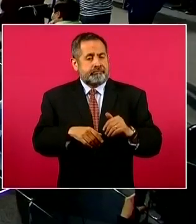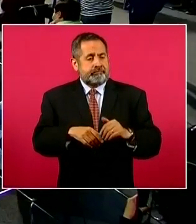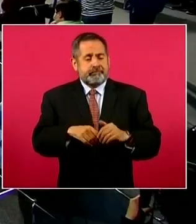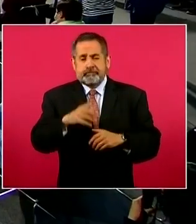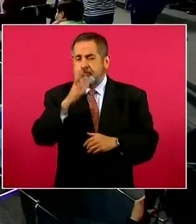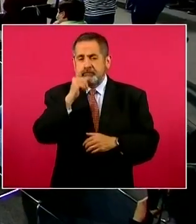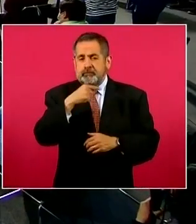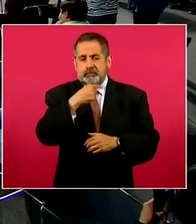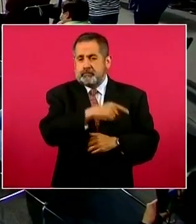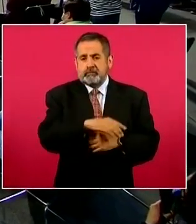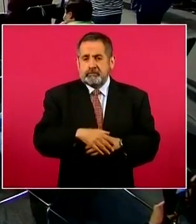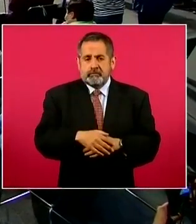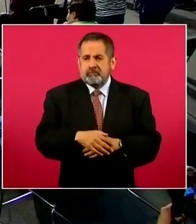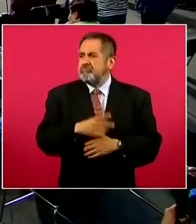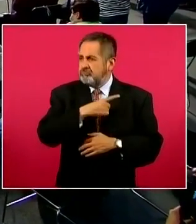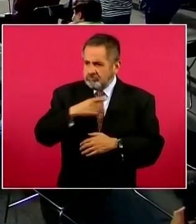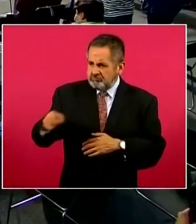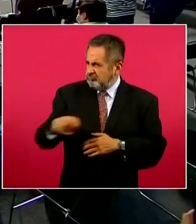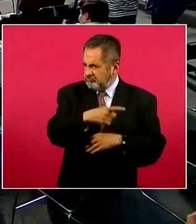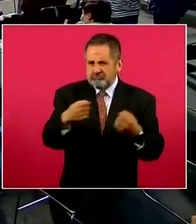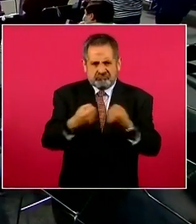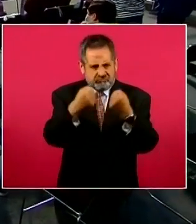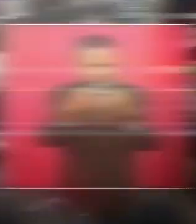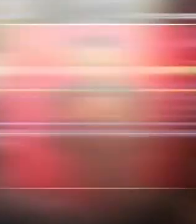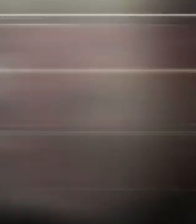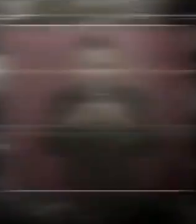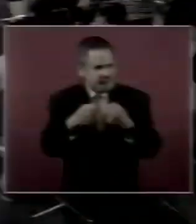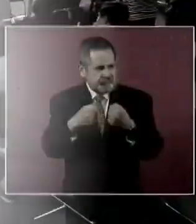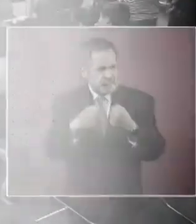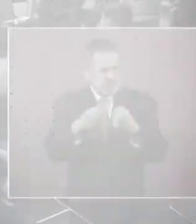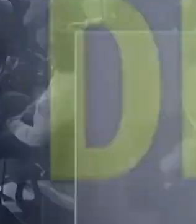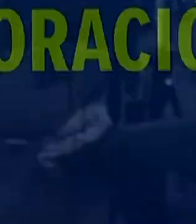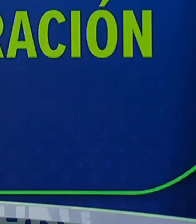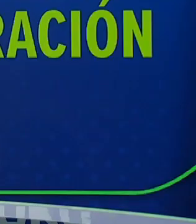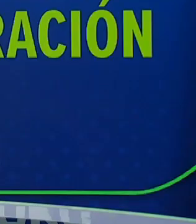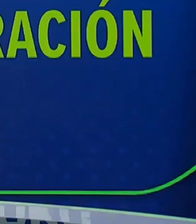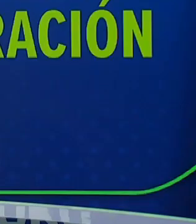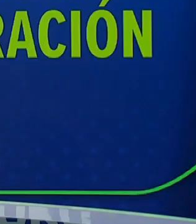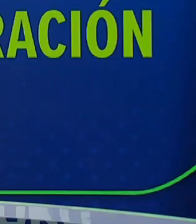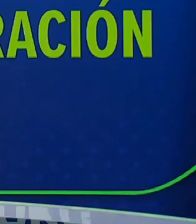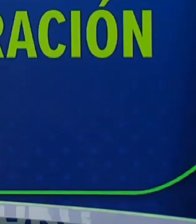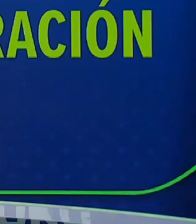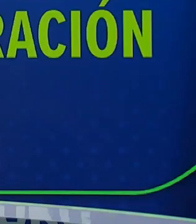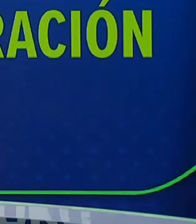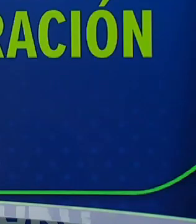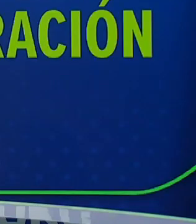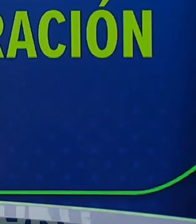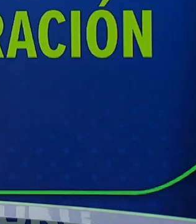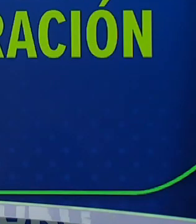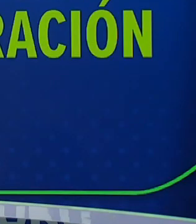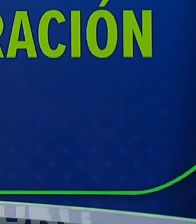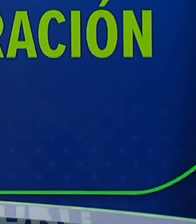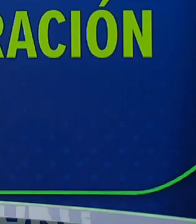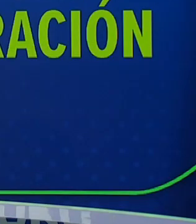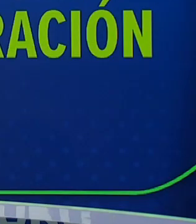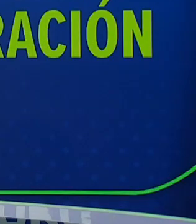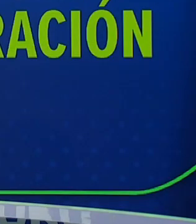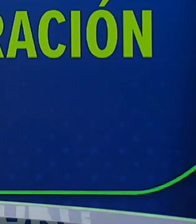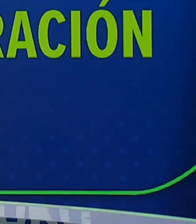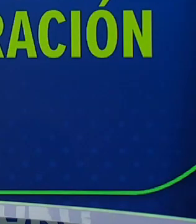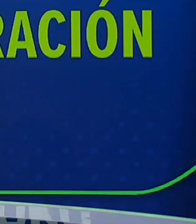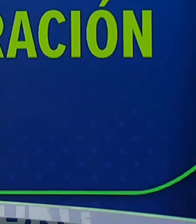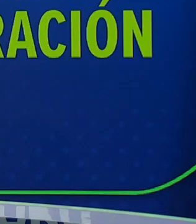que se debe responder la violencia con la violencia. ¿Qué dice la iglesia? Bueno, la conferencia del